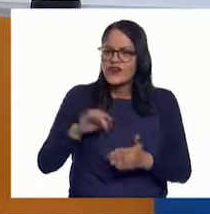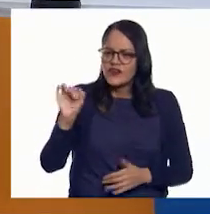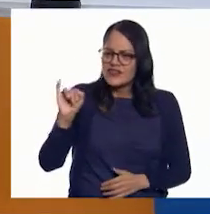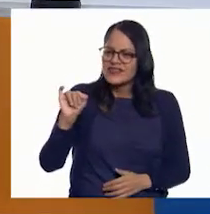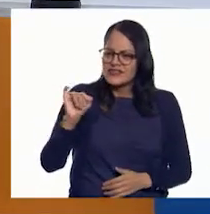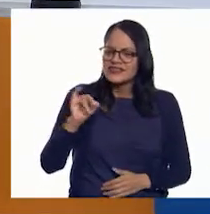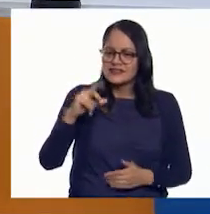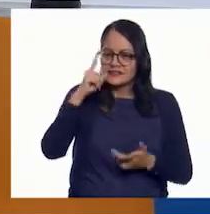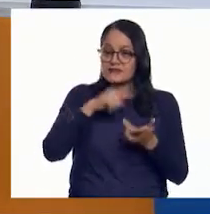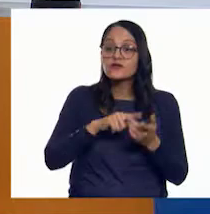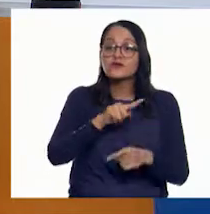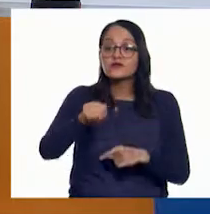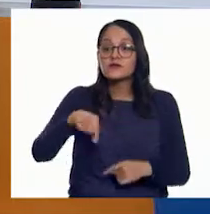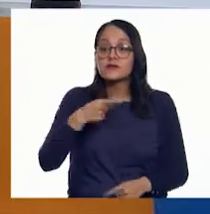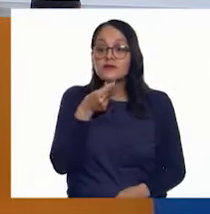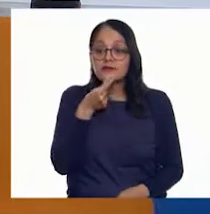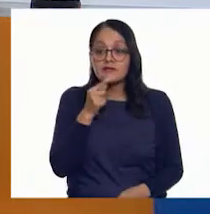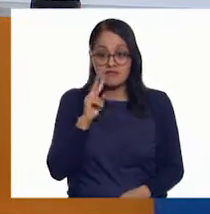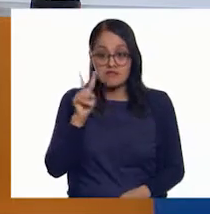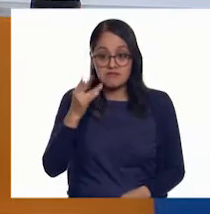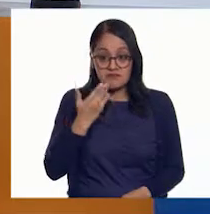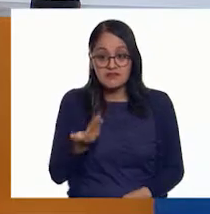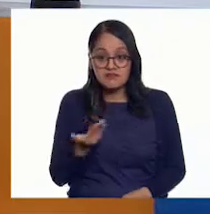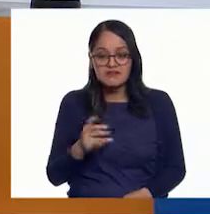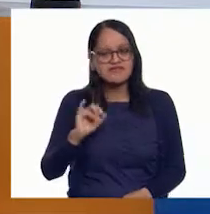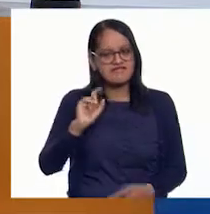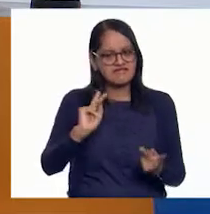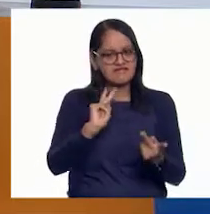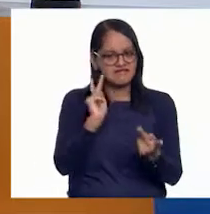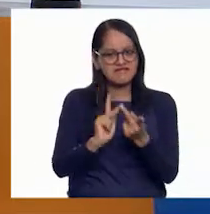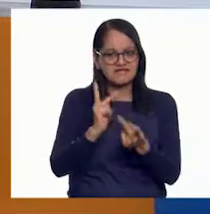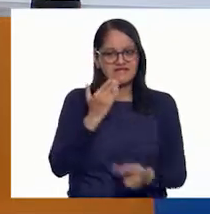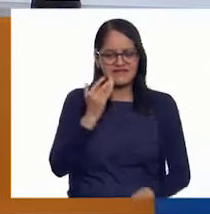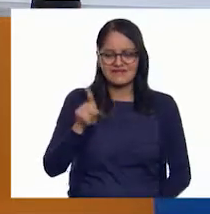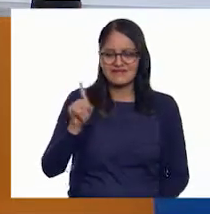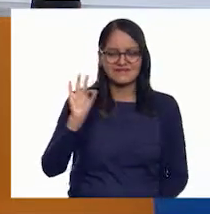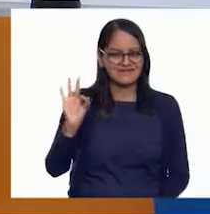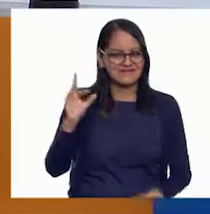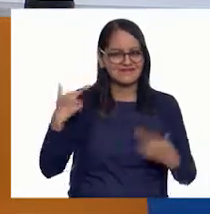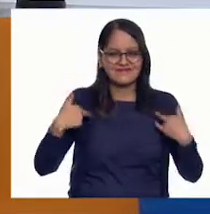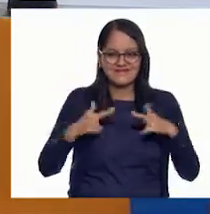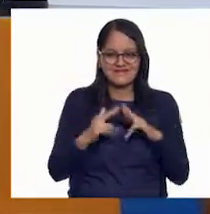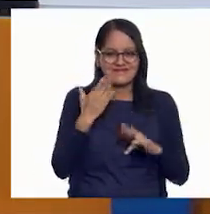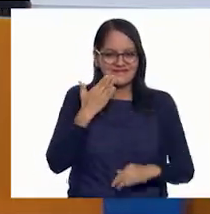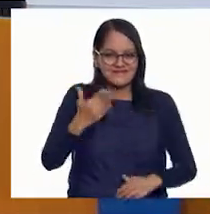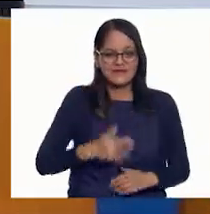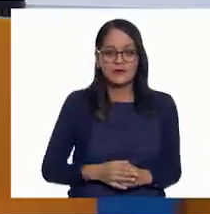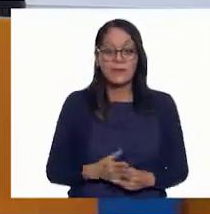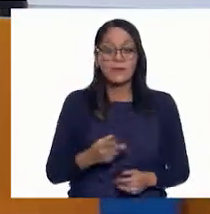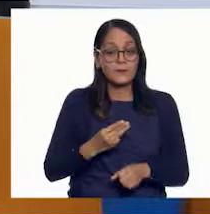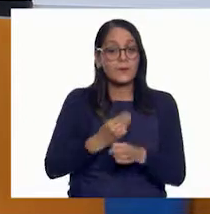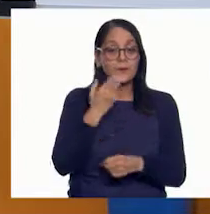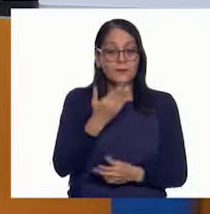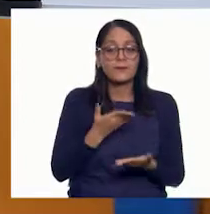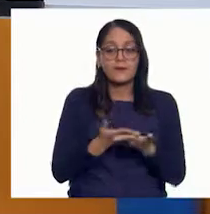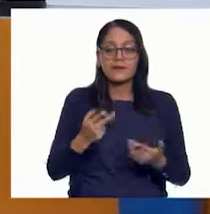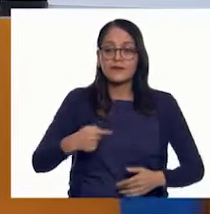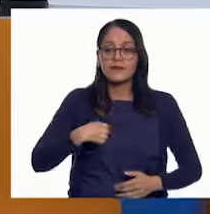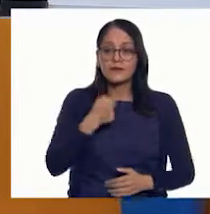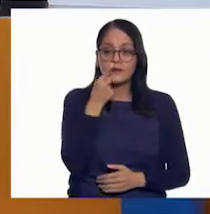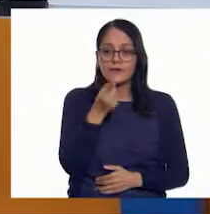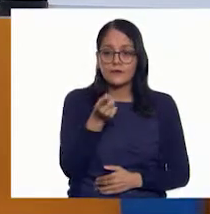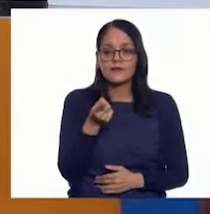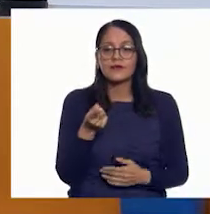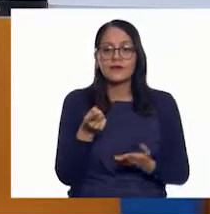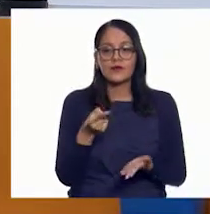ustedes, niñas y niños, ¿cómo lo vieron? ¿Sí? ¡Sí! Sí, ¿verdad? Sí, excelente, maestra Lucerito. Muy bien. Y pues bueno, yo les dije que en esta ocasión no